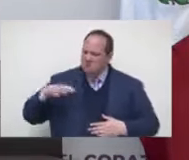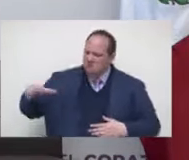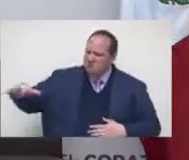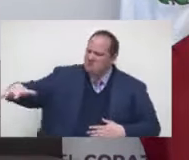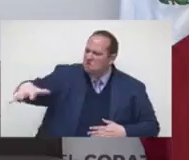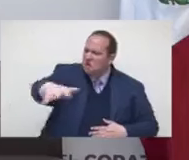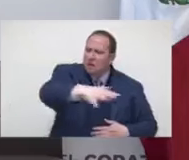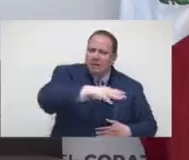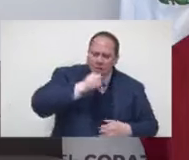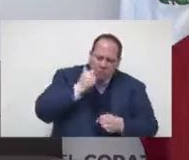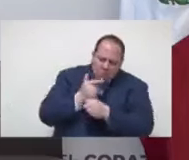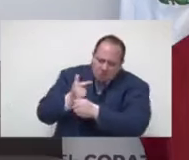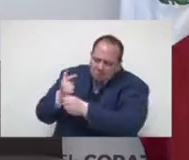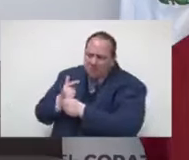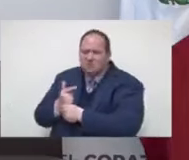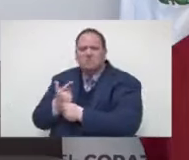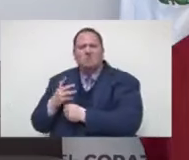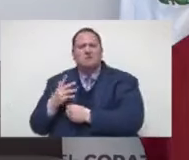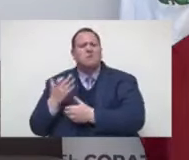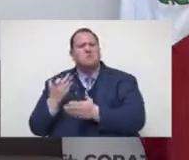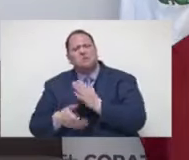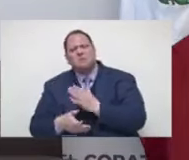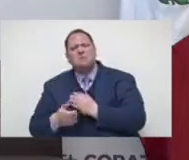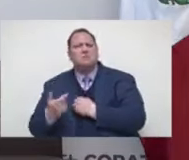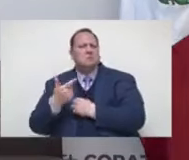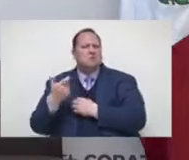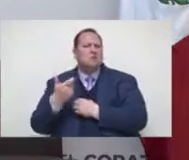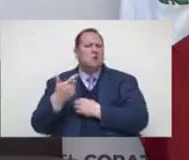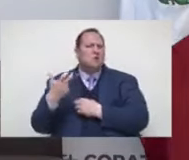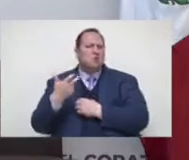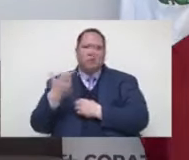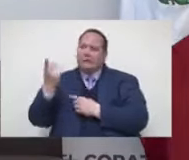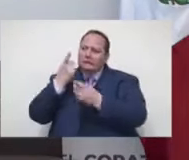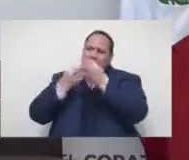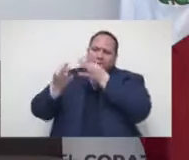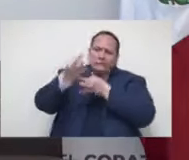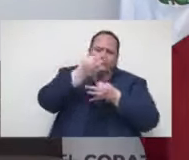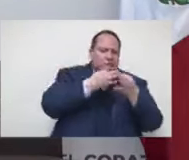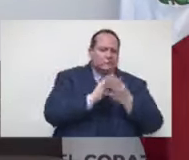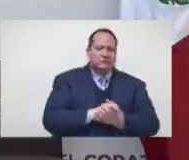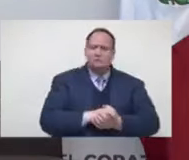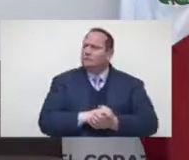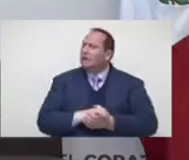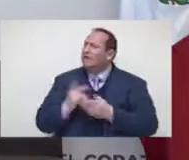ya identificadas que nos generan alrededor de entre 700 y 800 reportes.